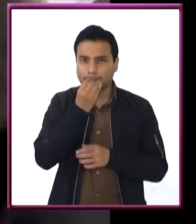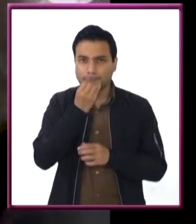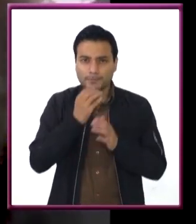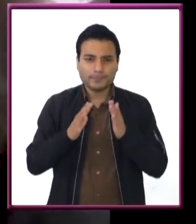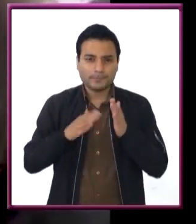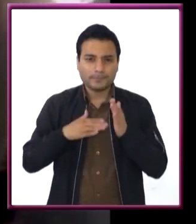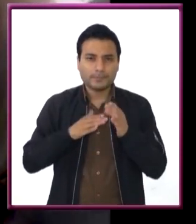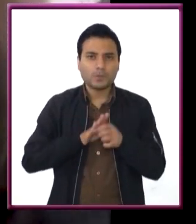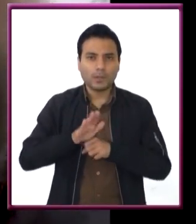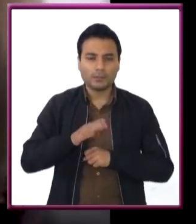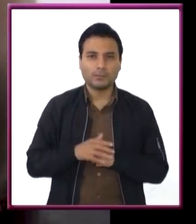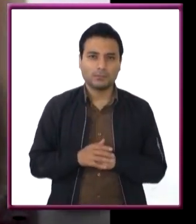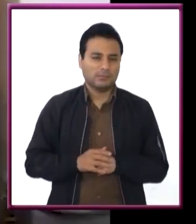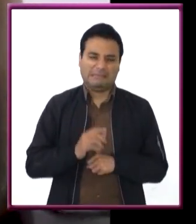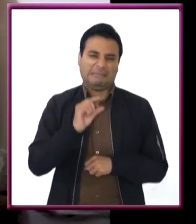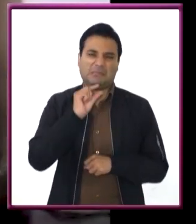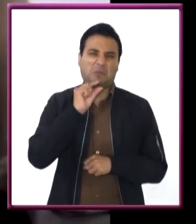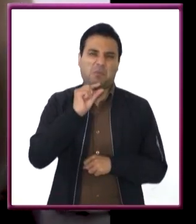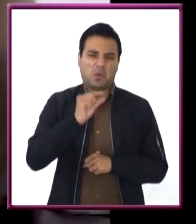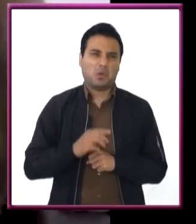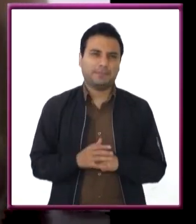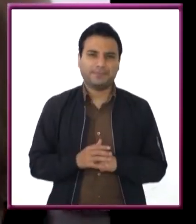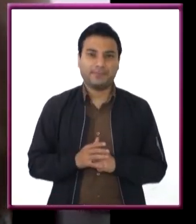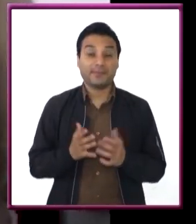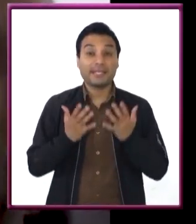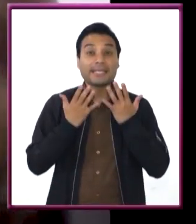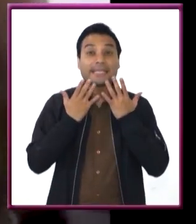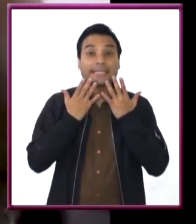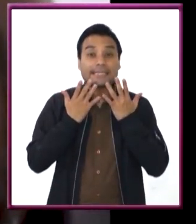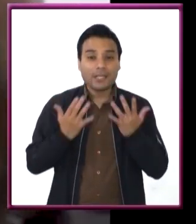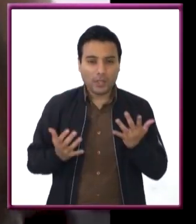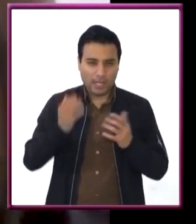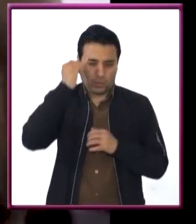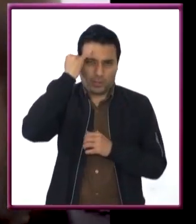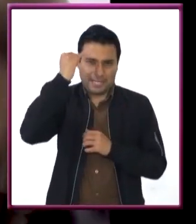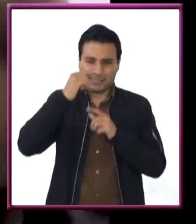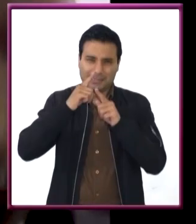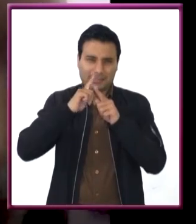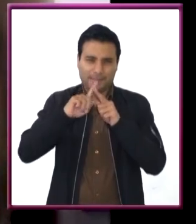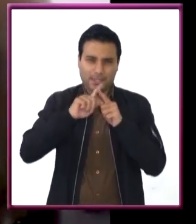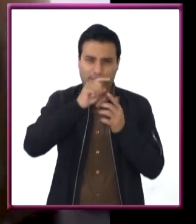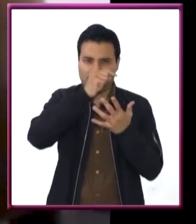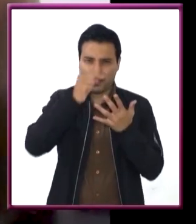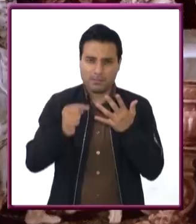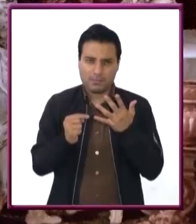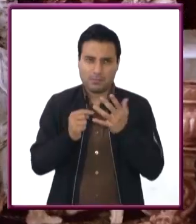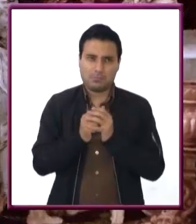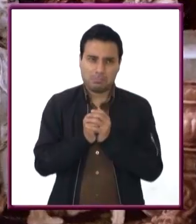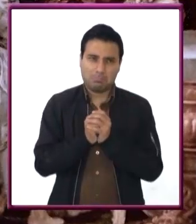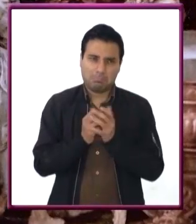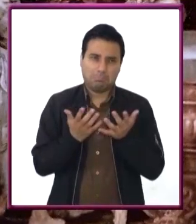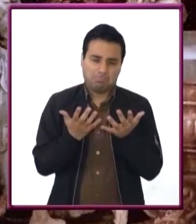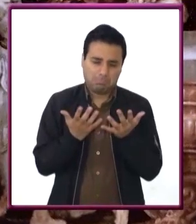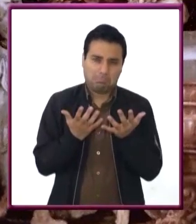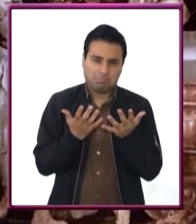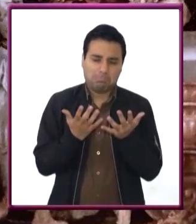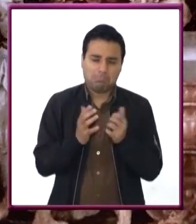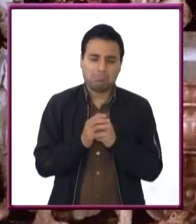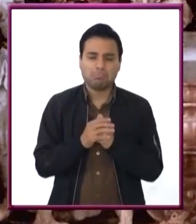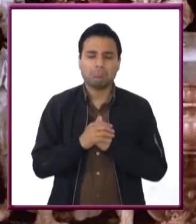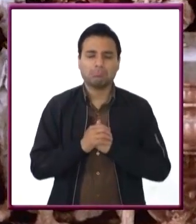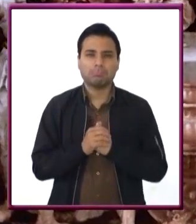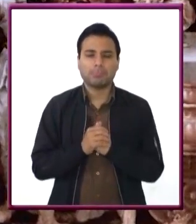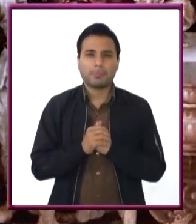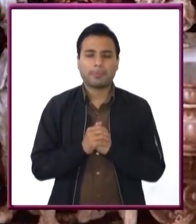de hecho hay poco. Leonardo da Vinci, como todos sus inventos, también en la parte gastronómica